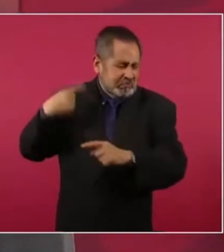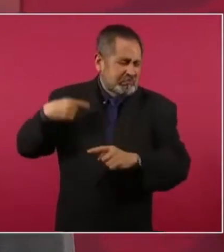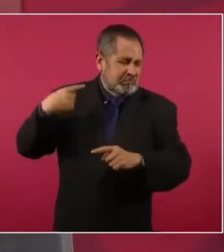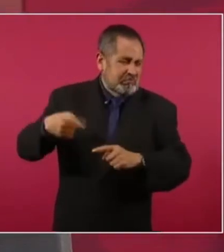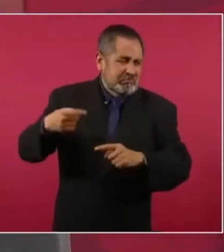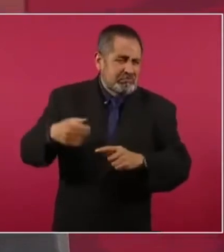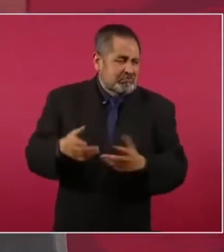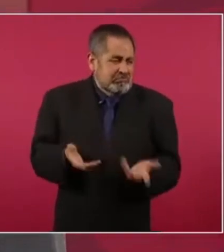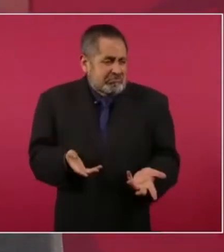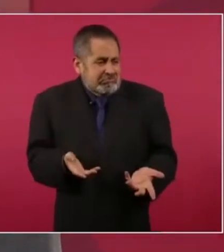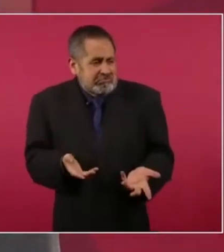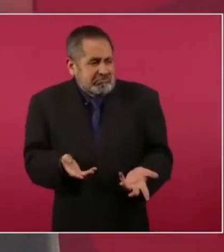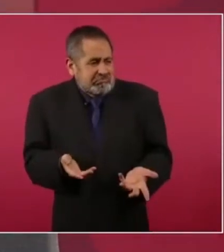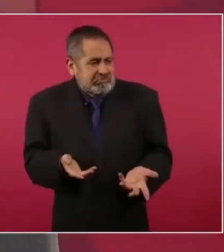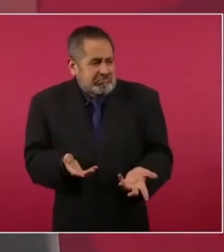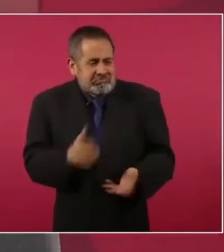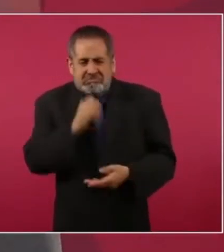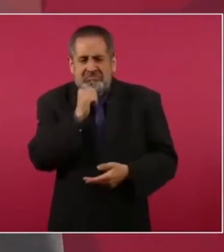sin tener